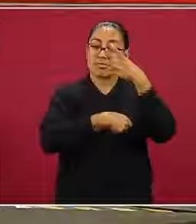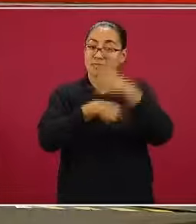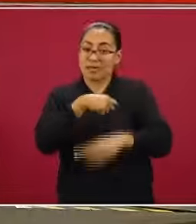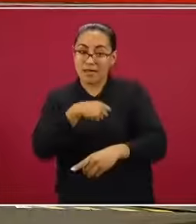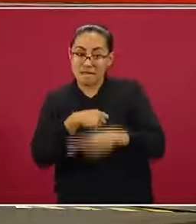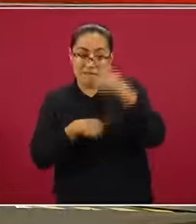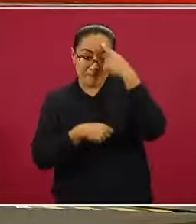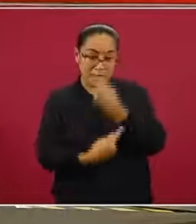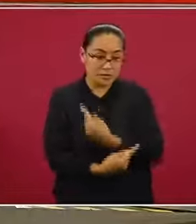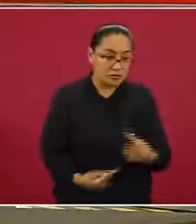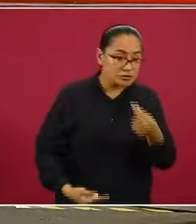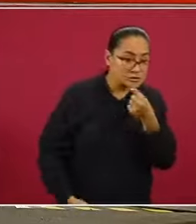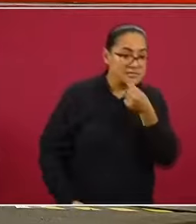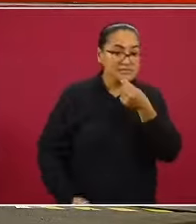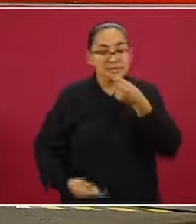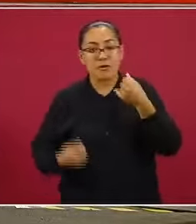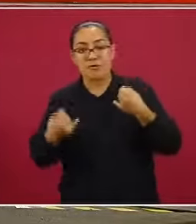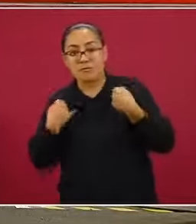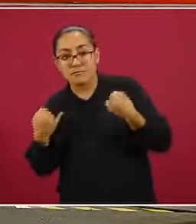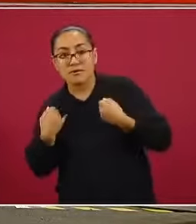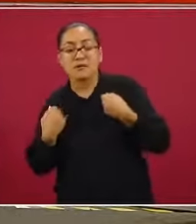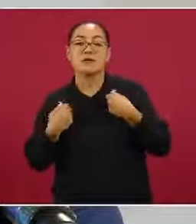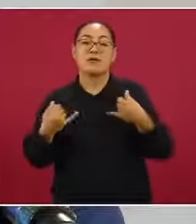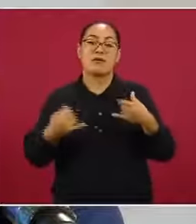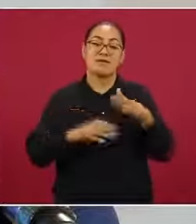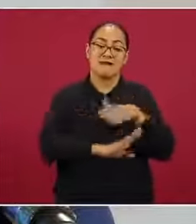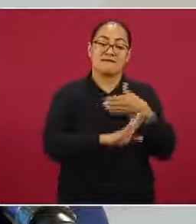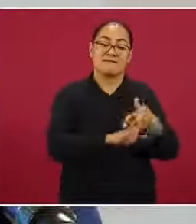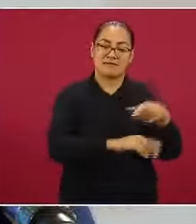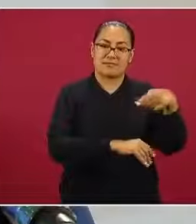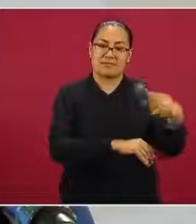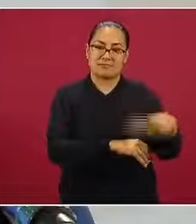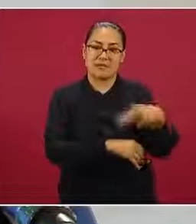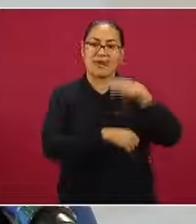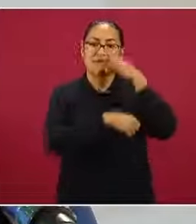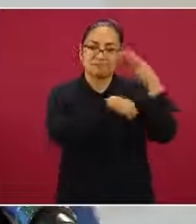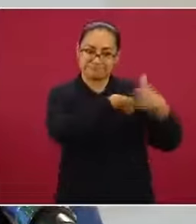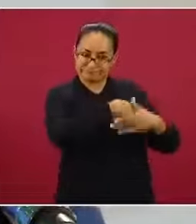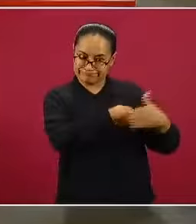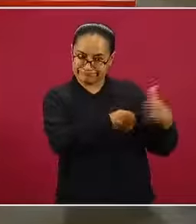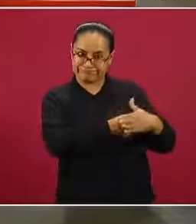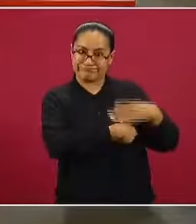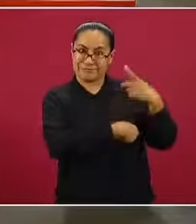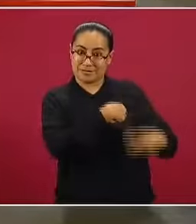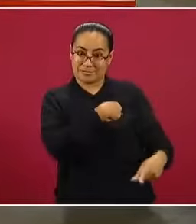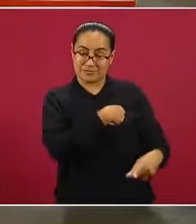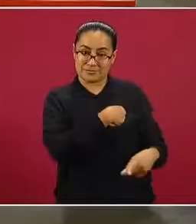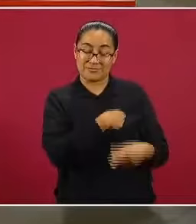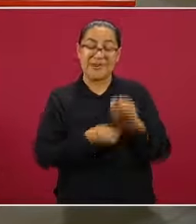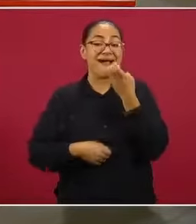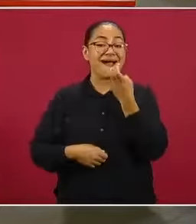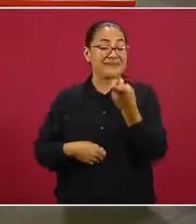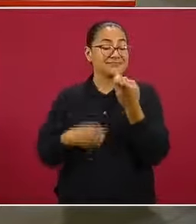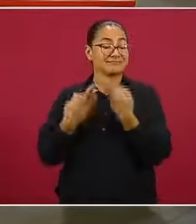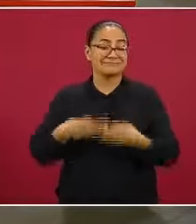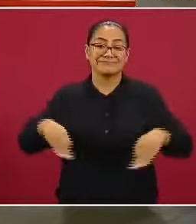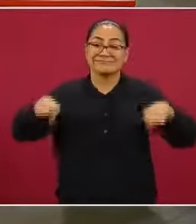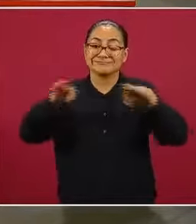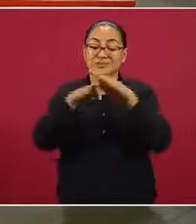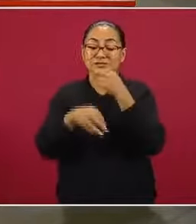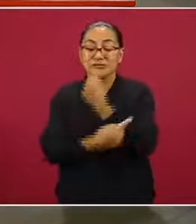adolescentes. ¿Por qué esto es tan importante? Porque defiende el interés superior de la niñez y el derecho a la salud de